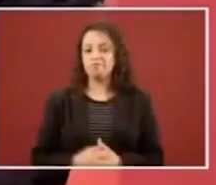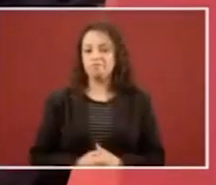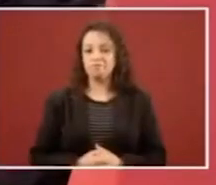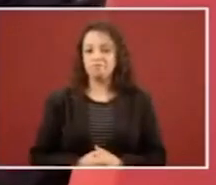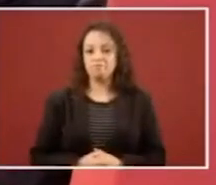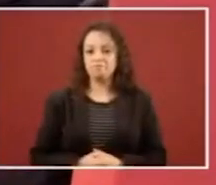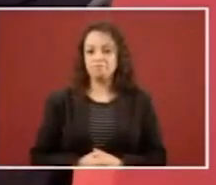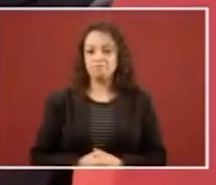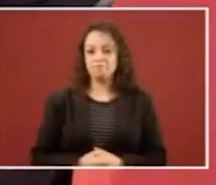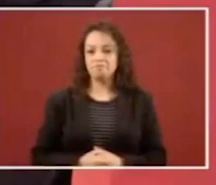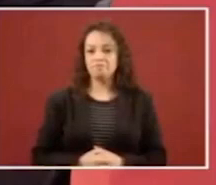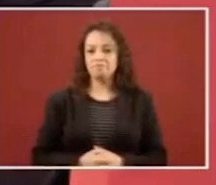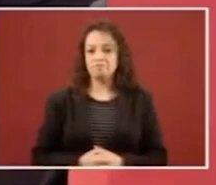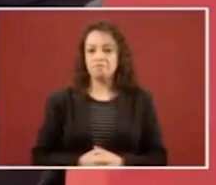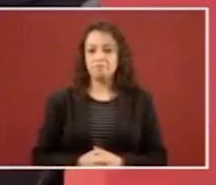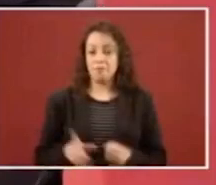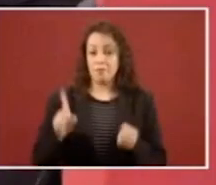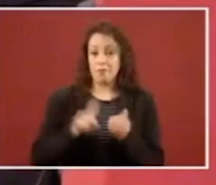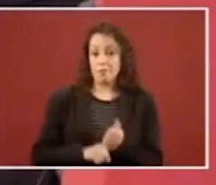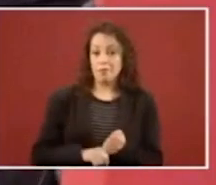Nada de aplaudirle